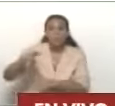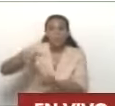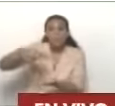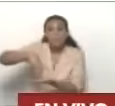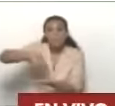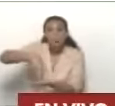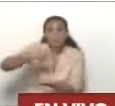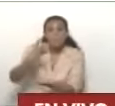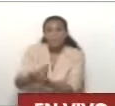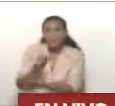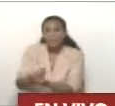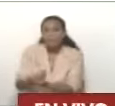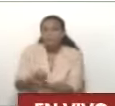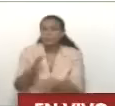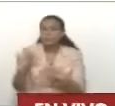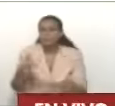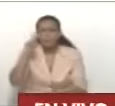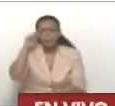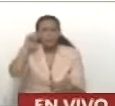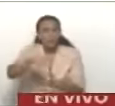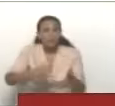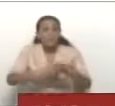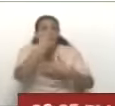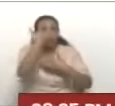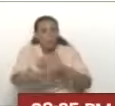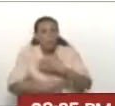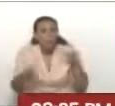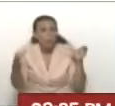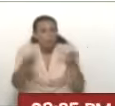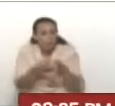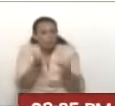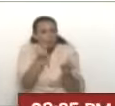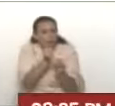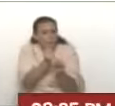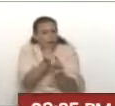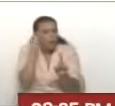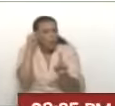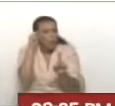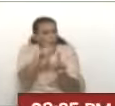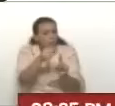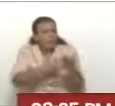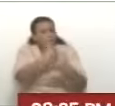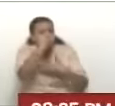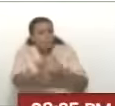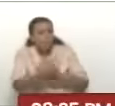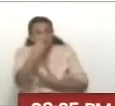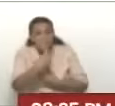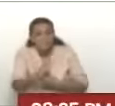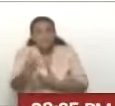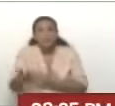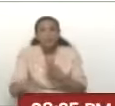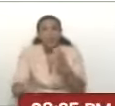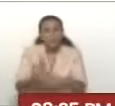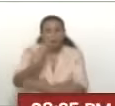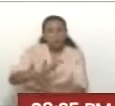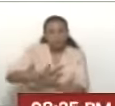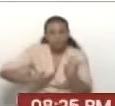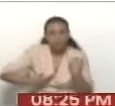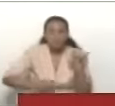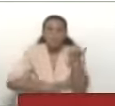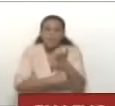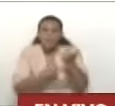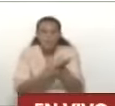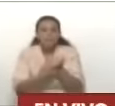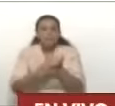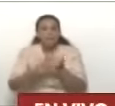hemos trazado junto a nuestros equipos y por supuesto en marco a la visión que usted también ha tenido y el apoyo que